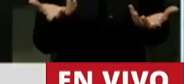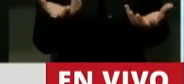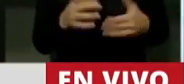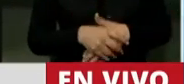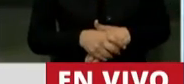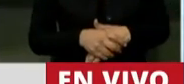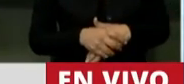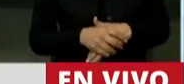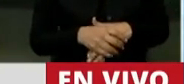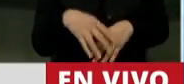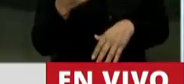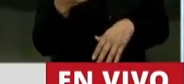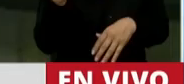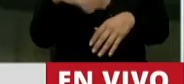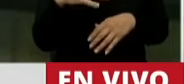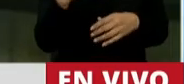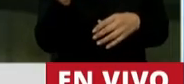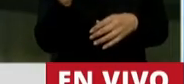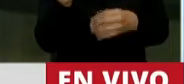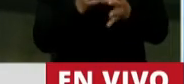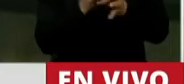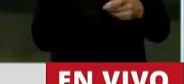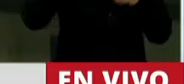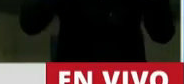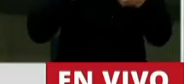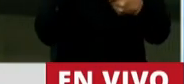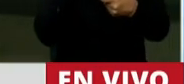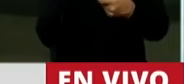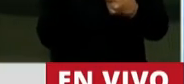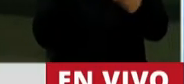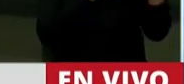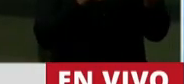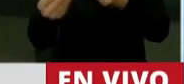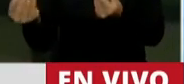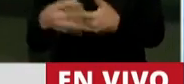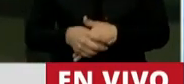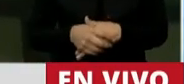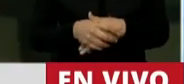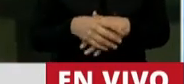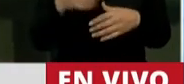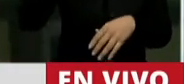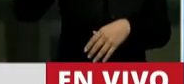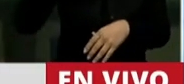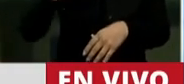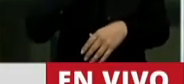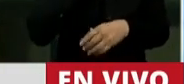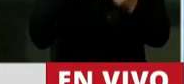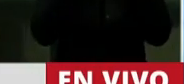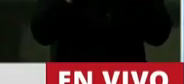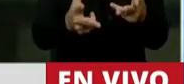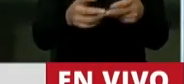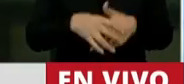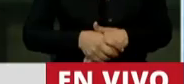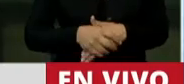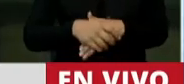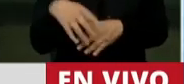obligación de ayudar un poquito con lo que podamos. Finalmente, señor presidente, quiero terminar estas